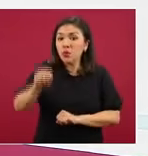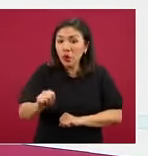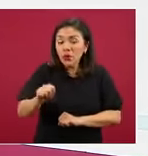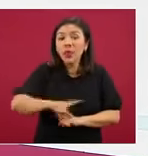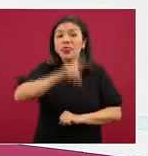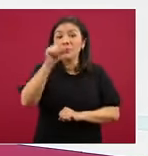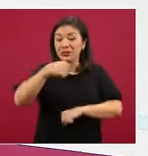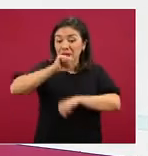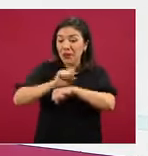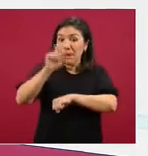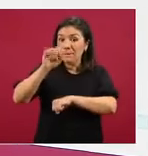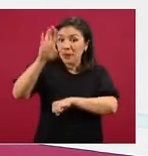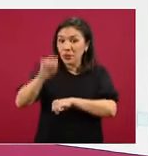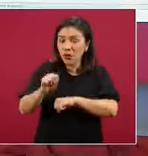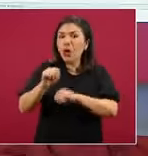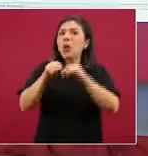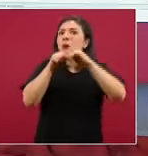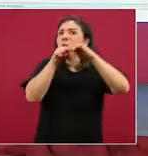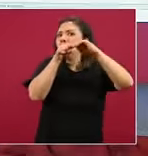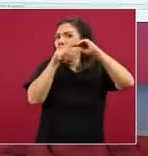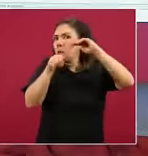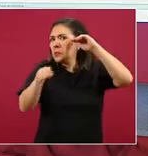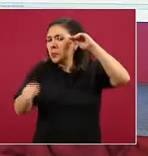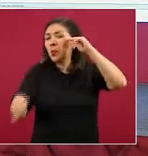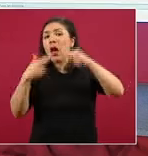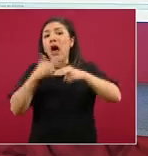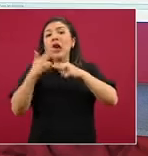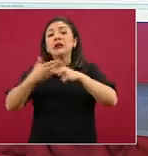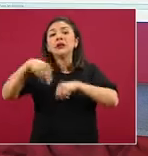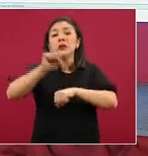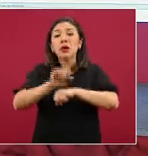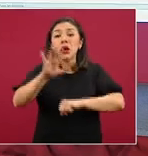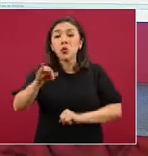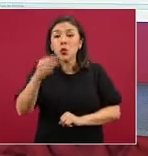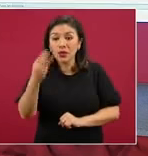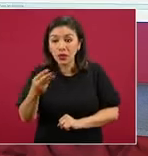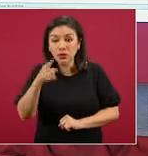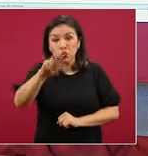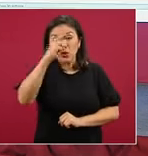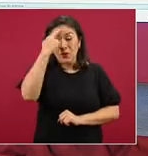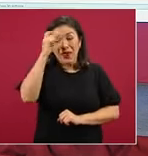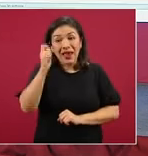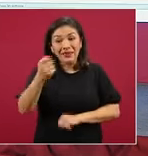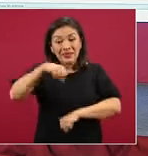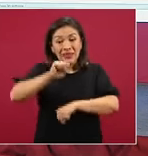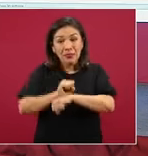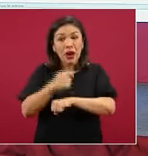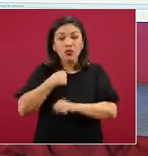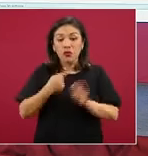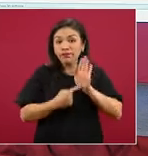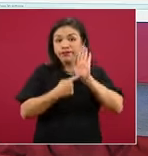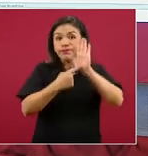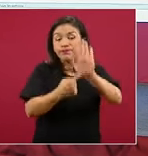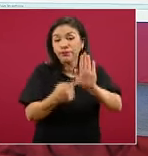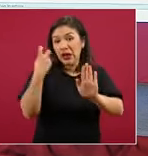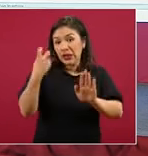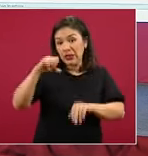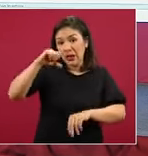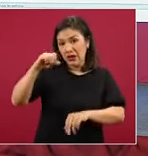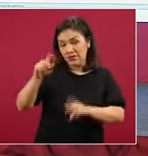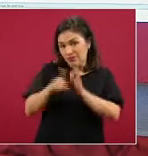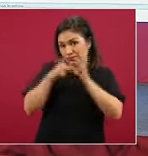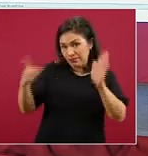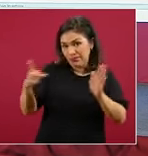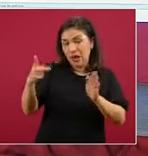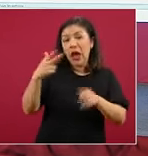de la semana 29 hemos tenido un decremento hasta la semana 43. Recuerden que es la semana que estamos presentando en este boletín, es